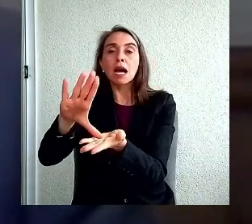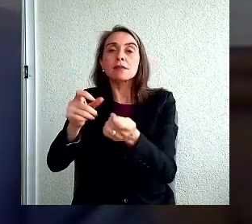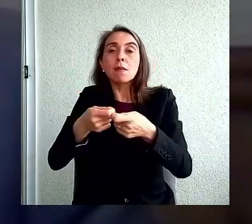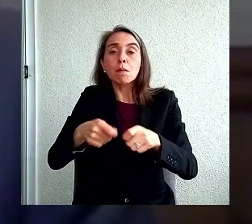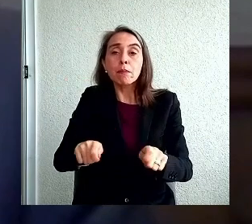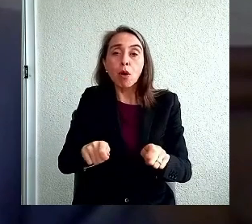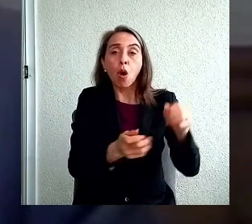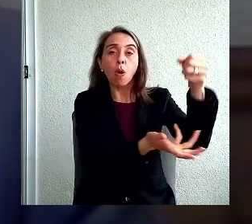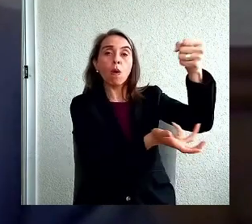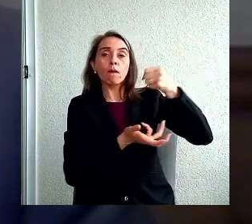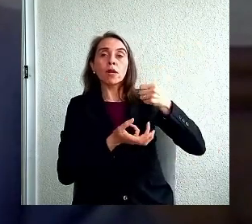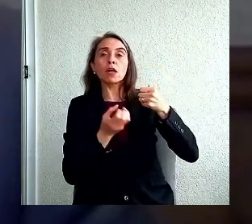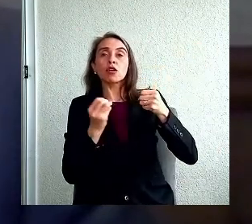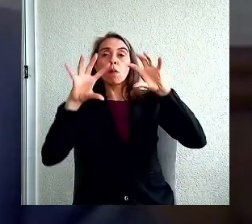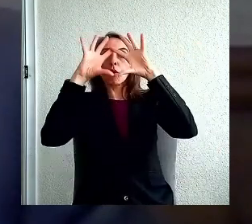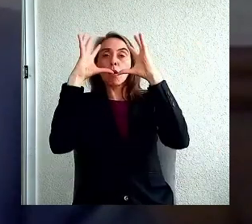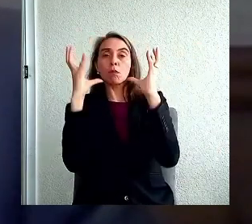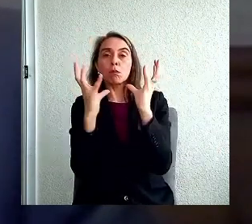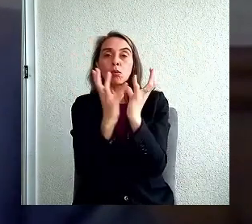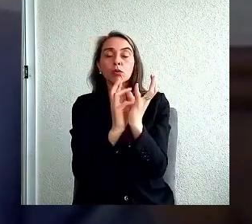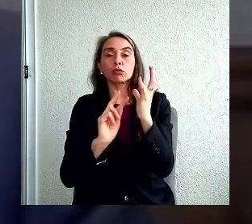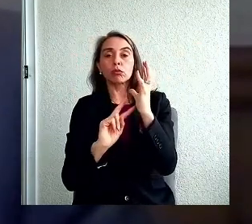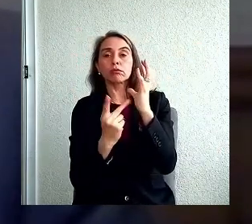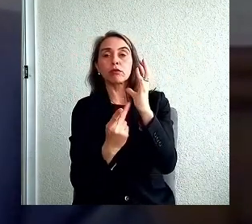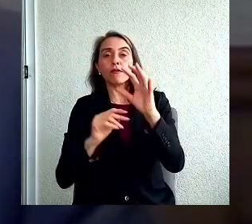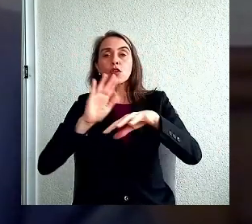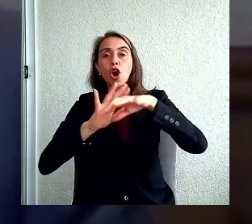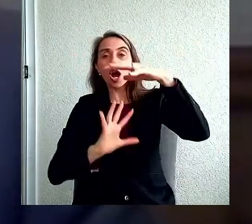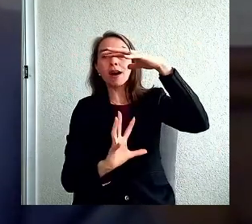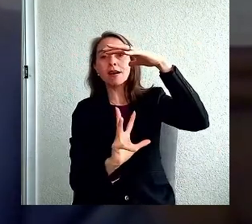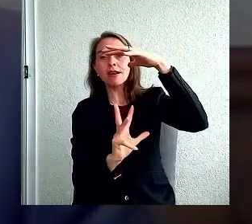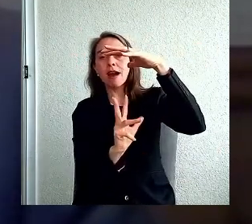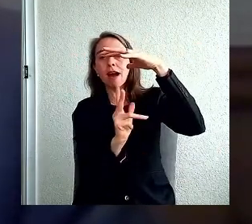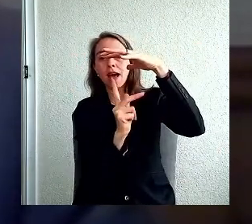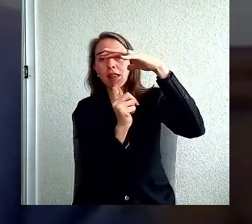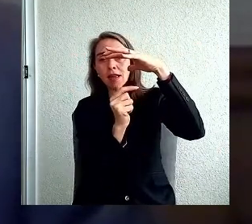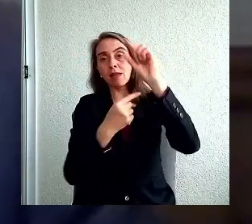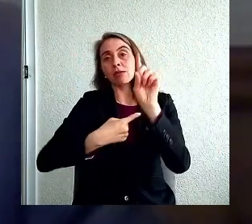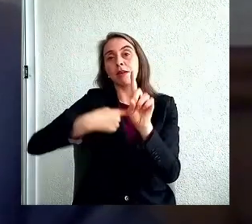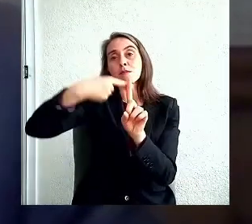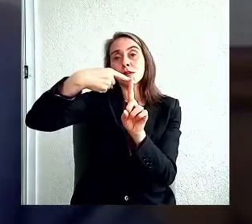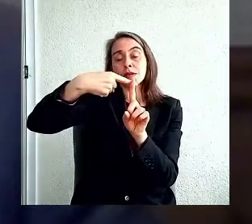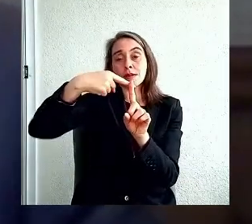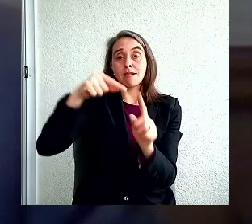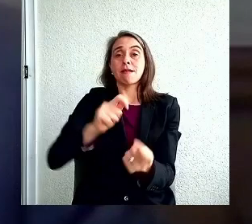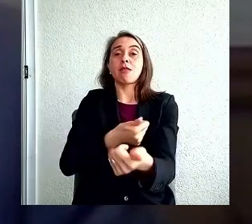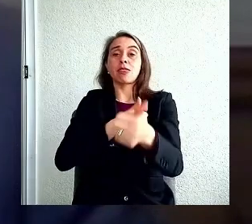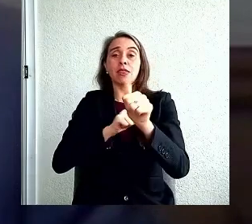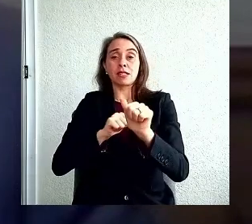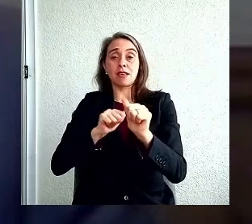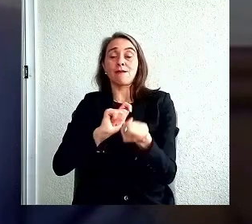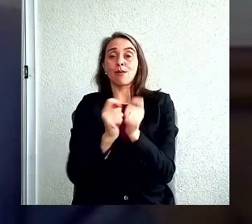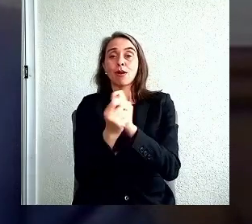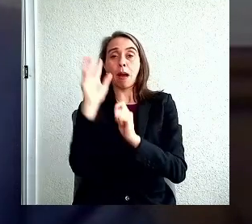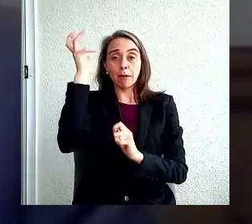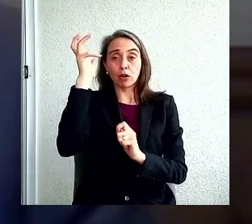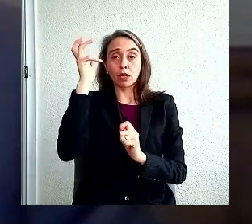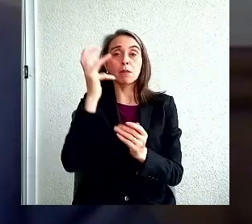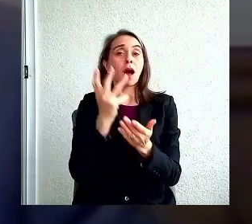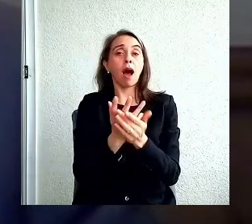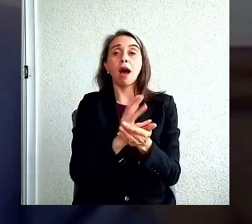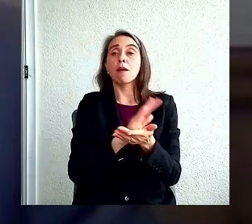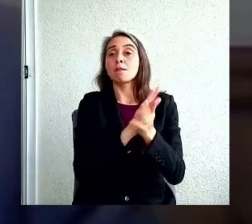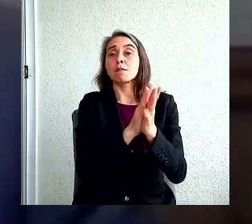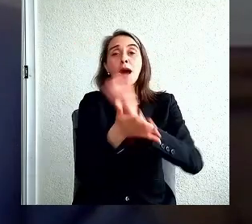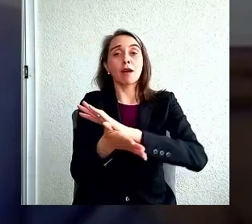caliente. No obstante, el desafío climático se presenta a todos los actores. Las acciones individuales